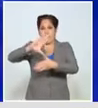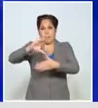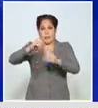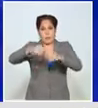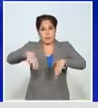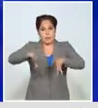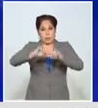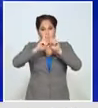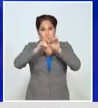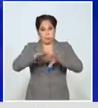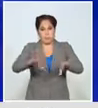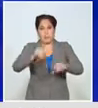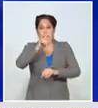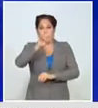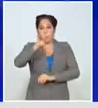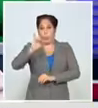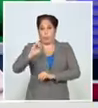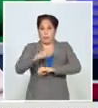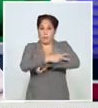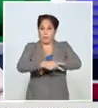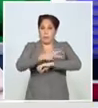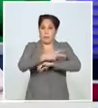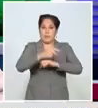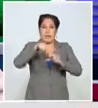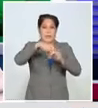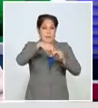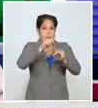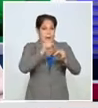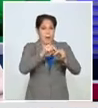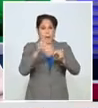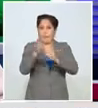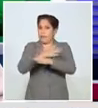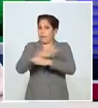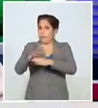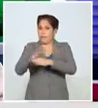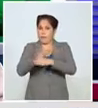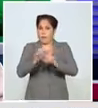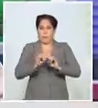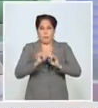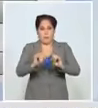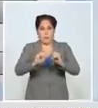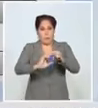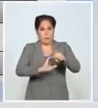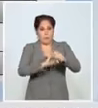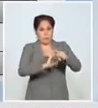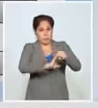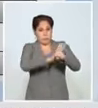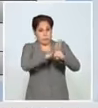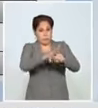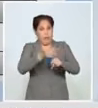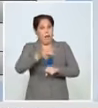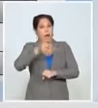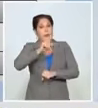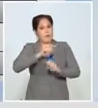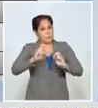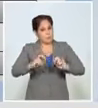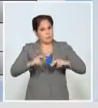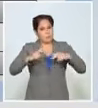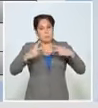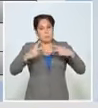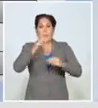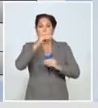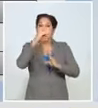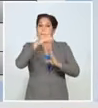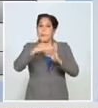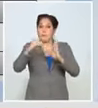de los 190 países y 29 territorios que han informado casos de COVID. Ayer nuevamente más de